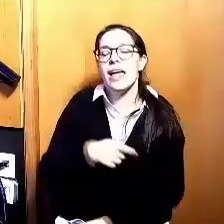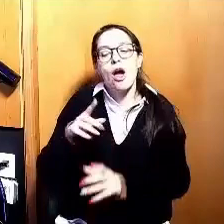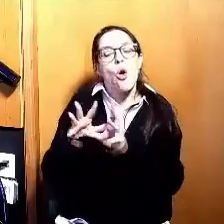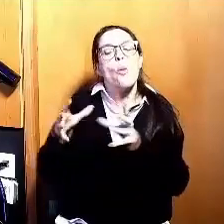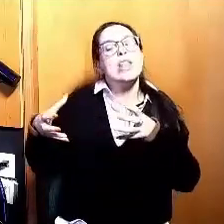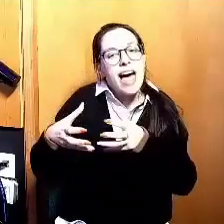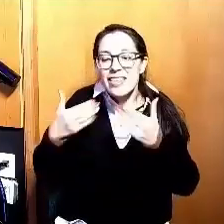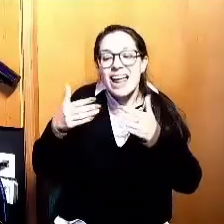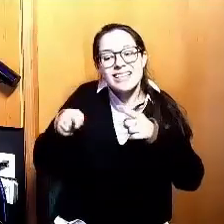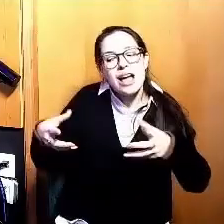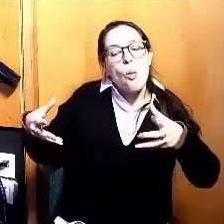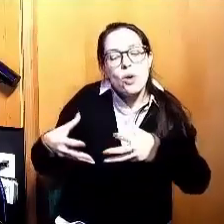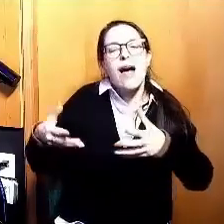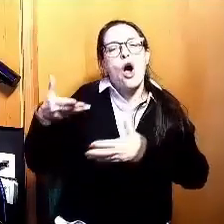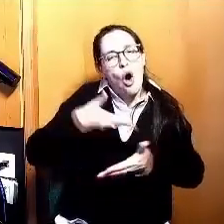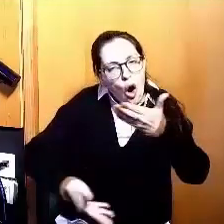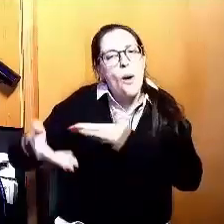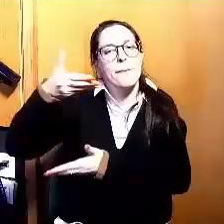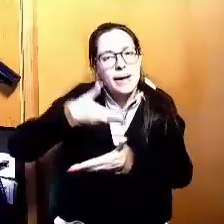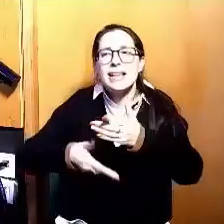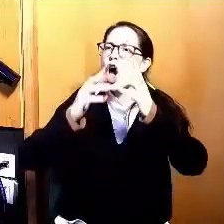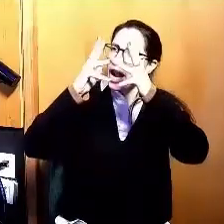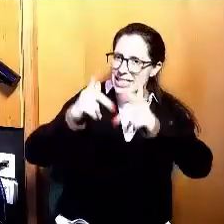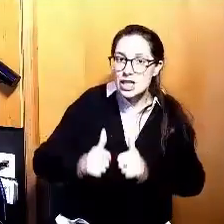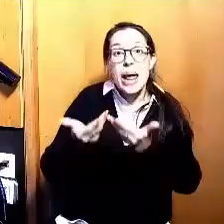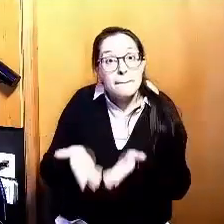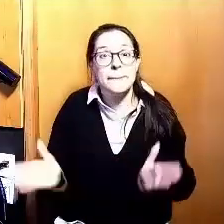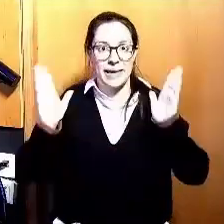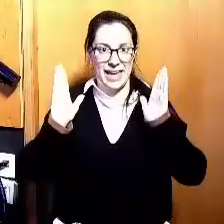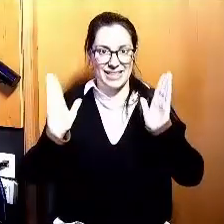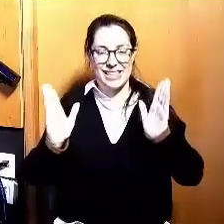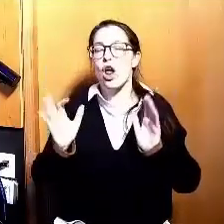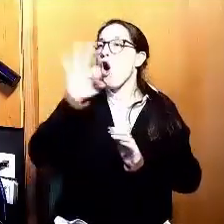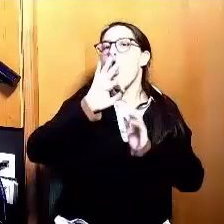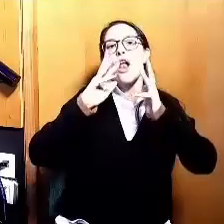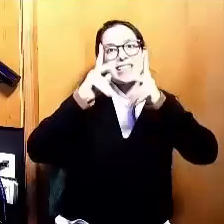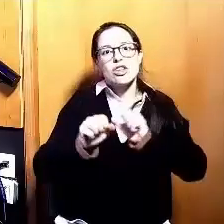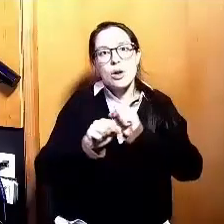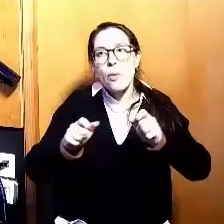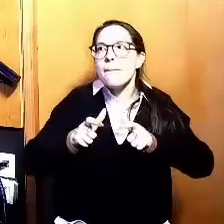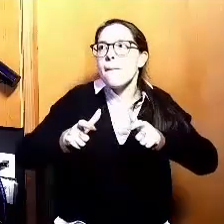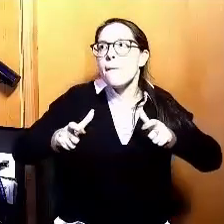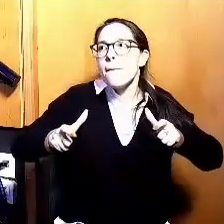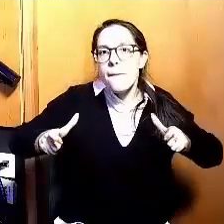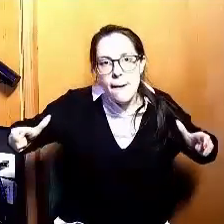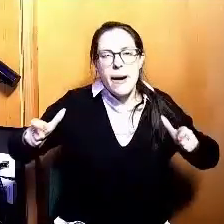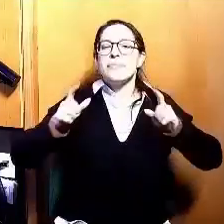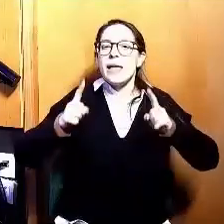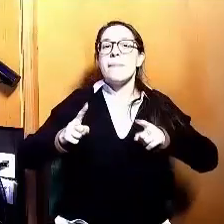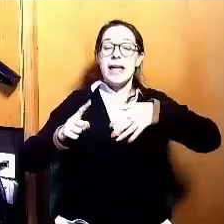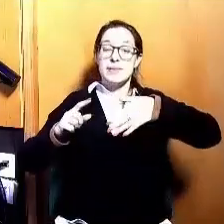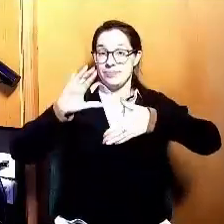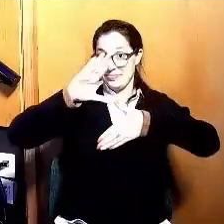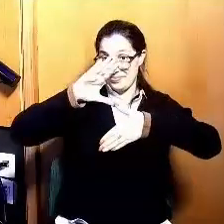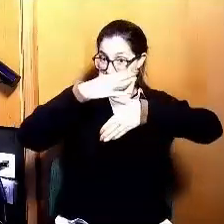la colaboración, que ha permitido que organizaciones nazcan, que organizaciones crezcan, esta colaboración regional que creo